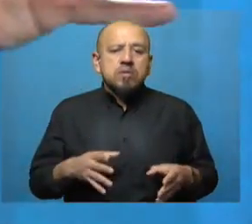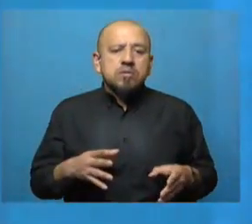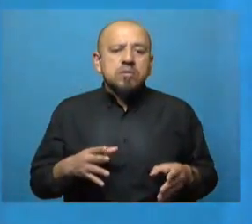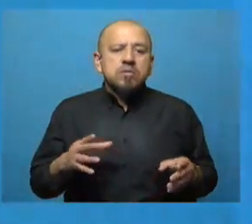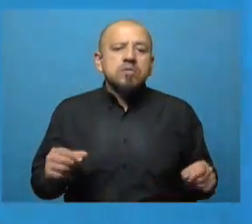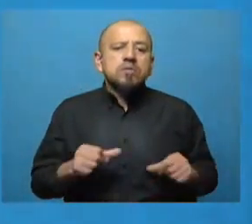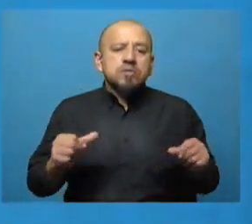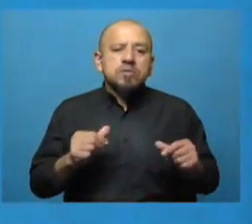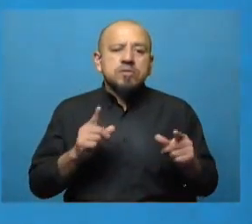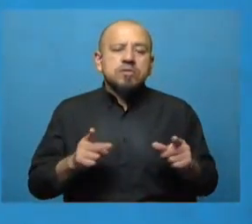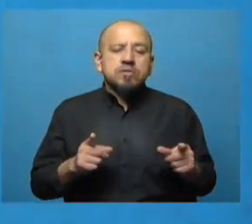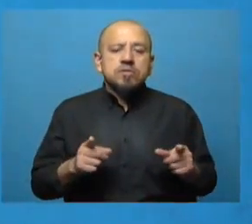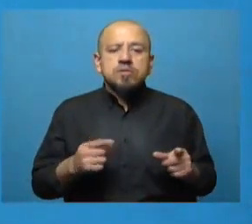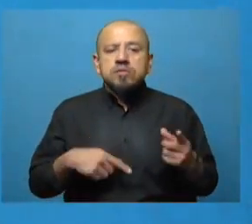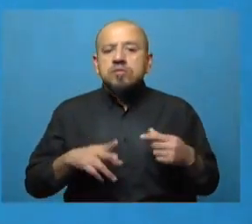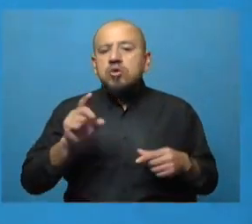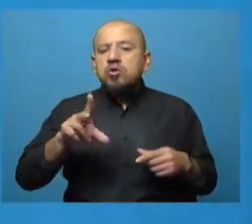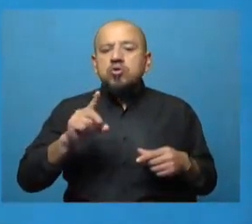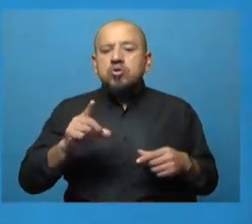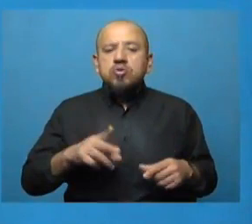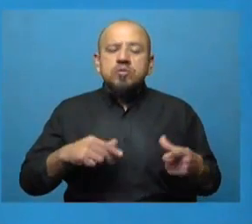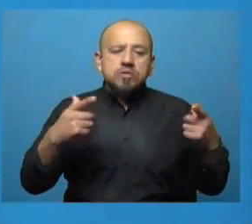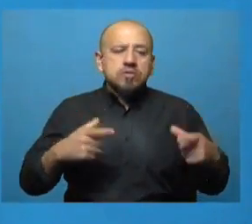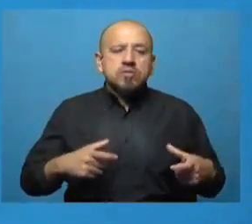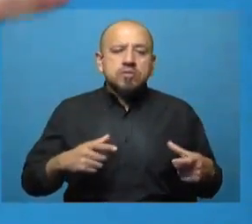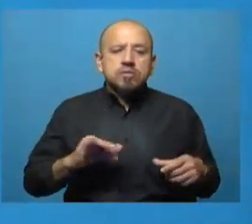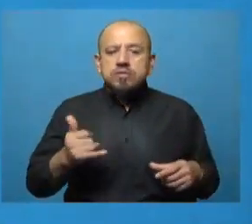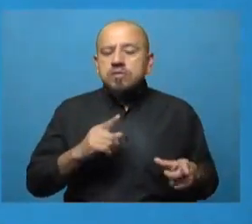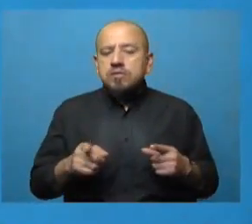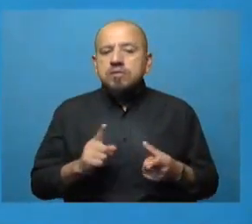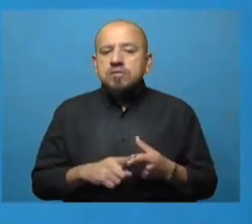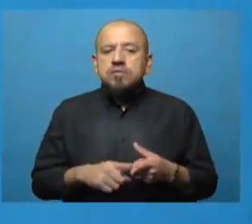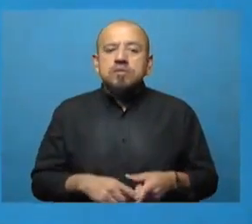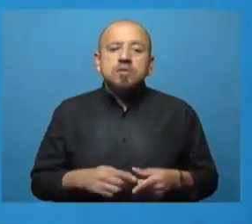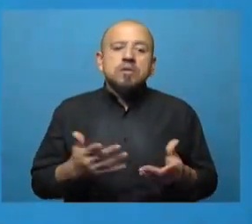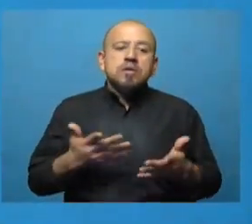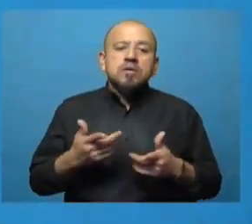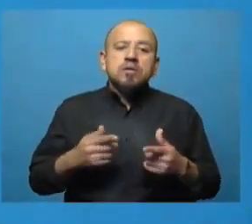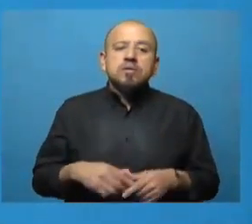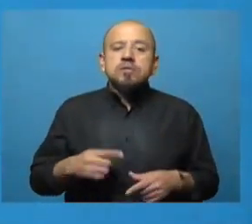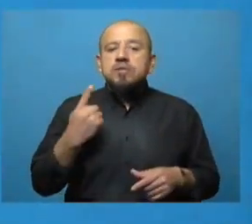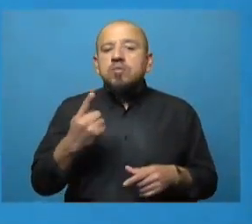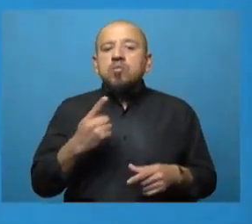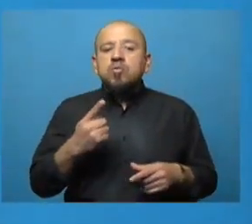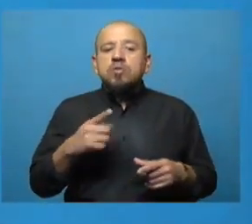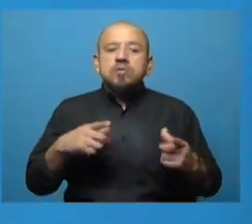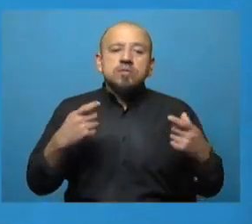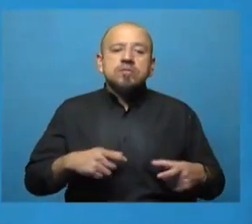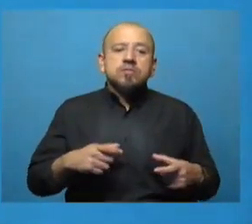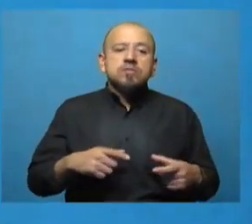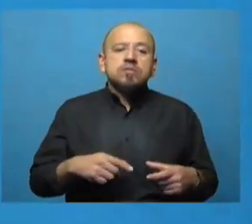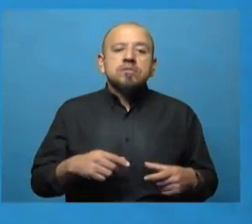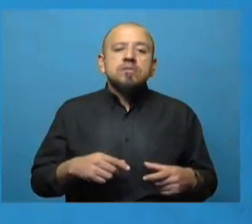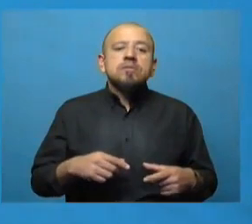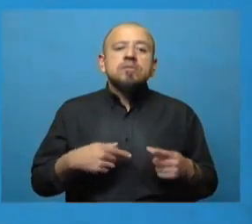punto 12 canciones y Goodbye se fue Se fue el disco se fue pero ahora viste que se las largan de a una buena voy a probar un poquito